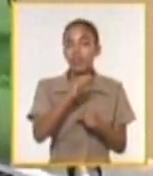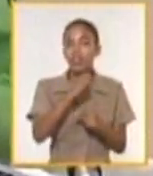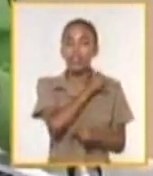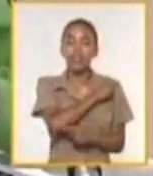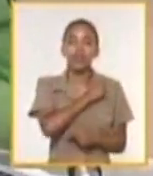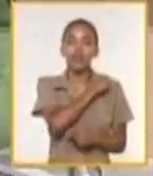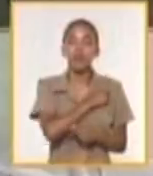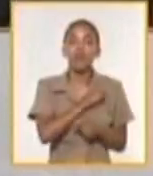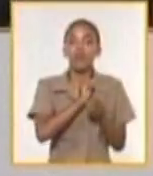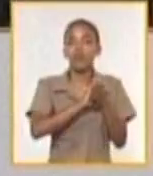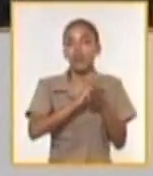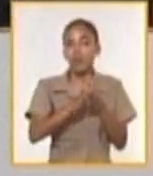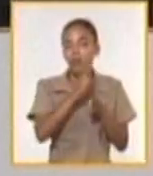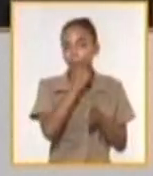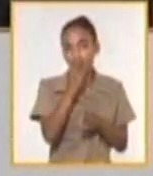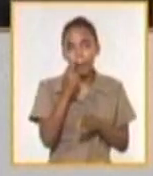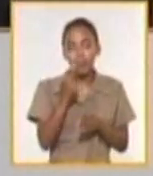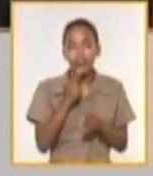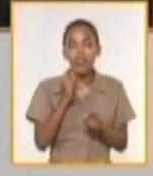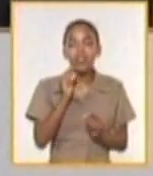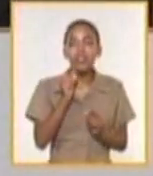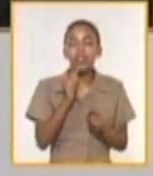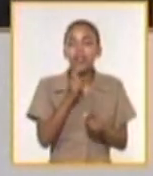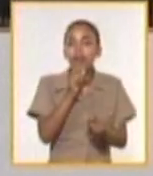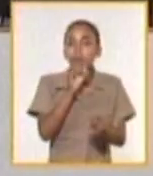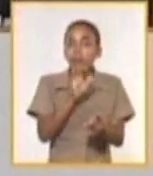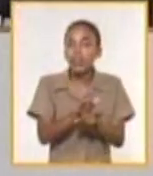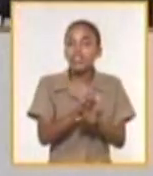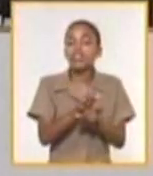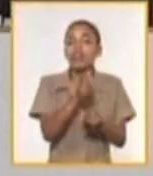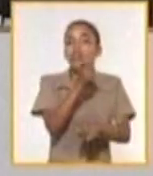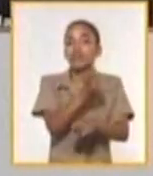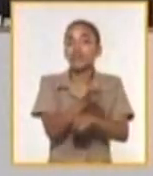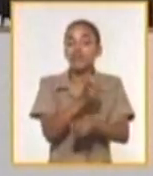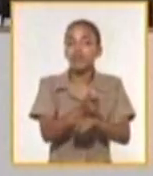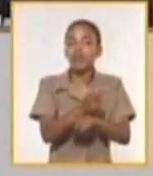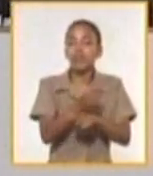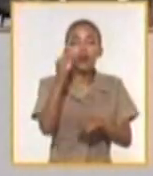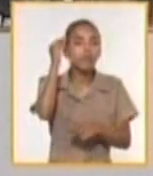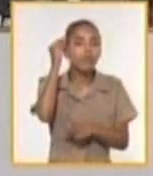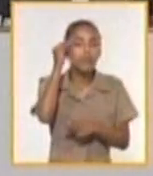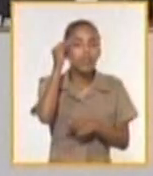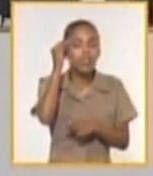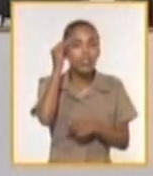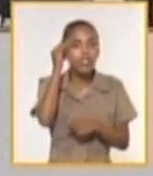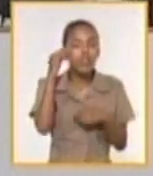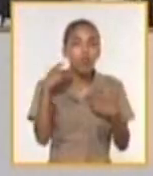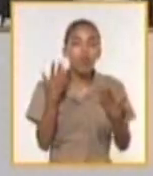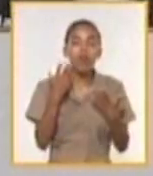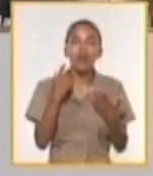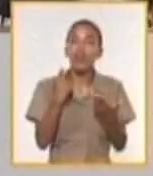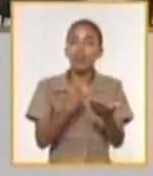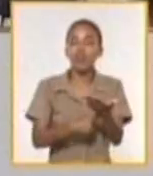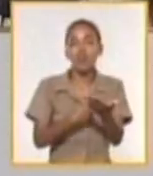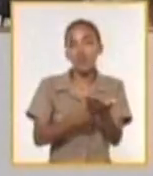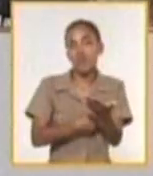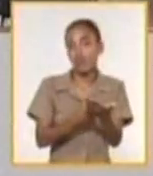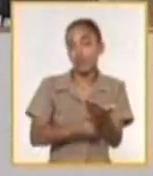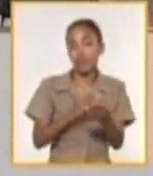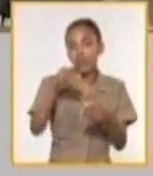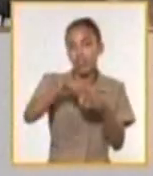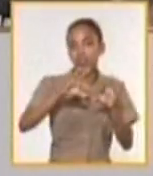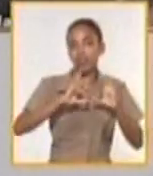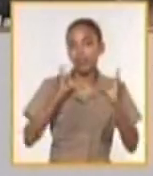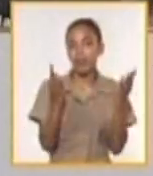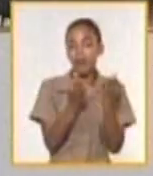Jar comienza a forjarse por la tradición que en su familia está presente desde el punto